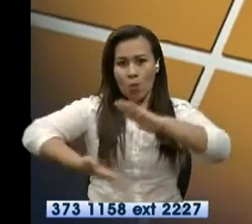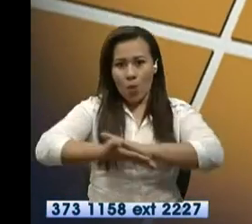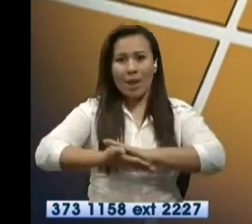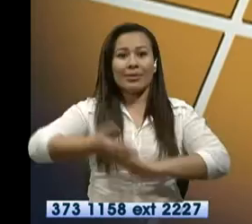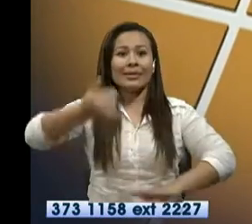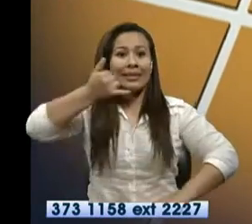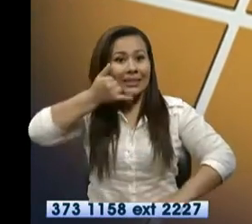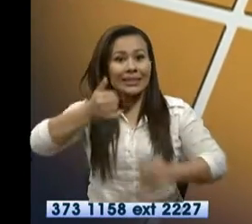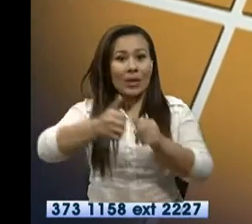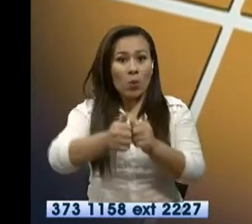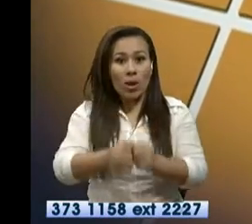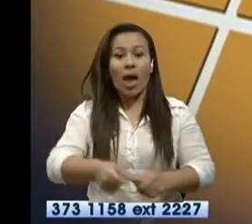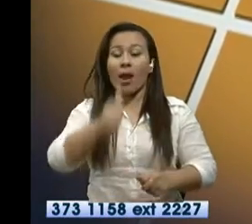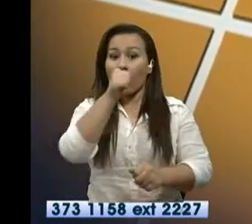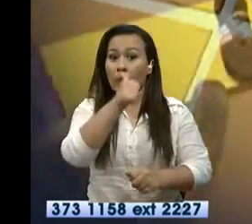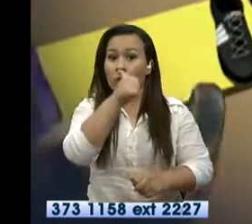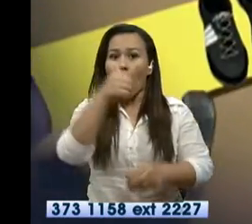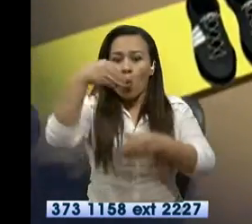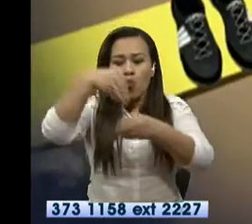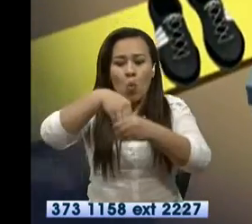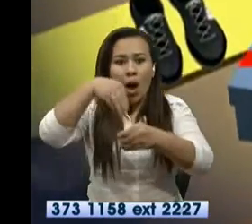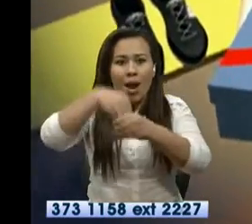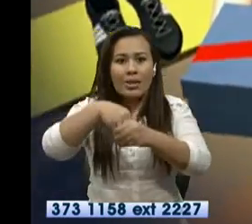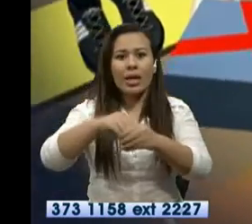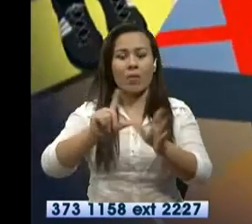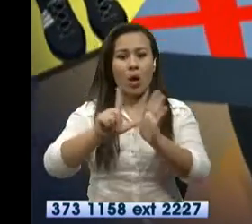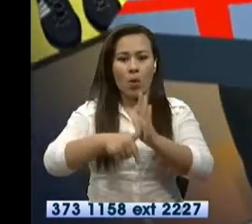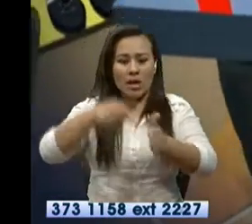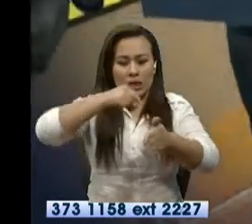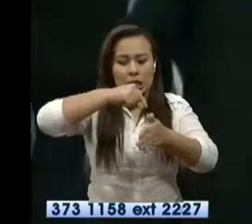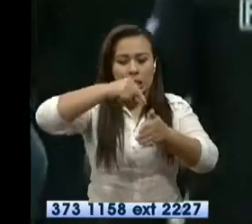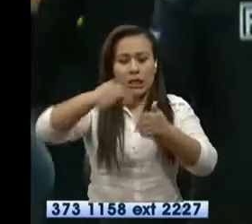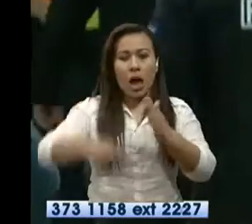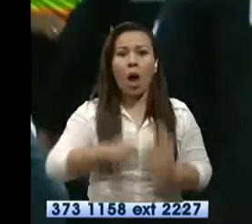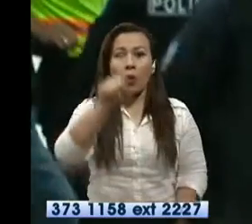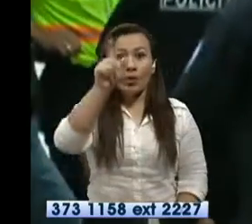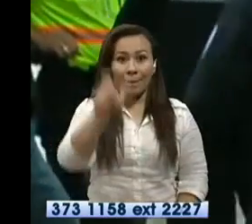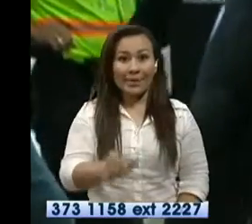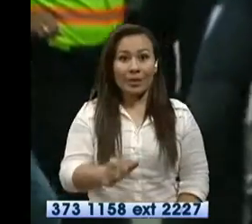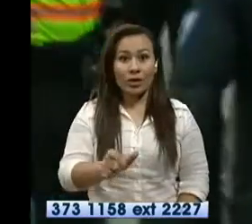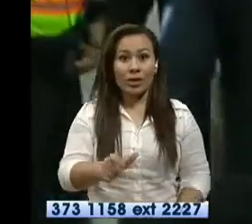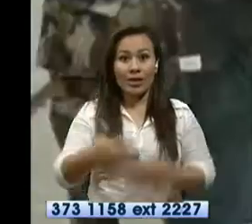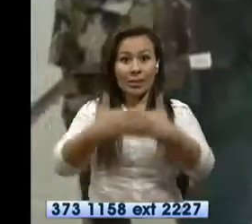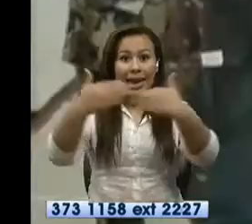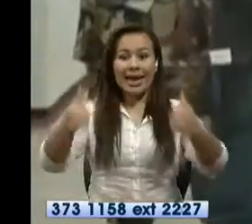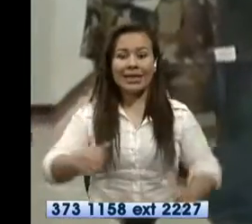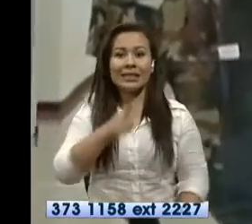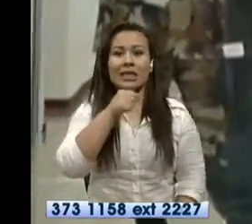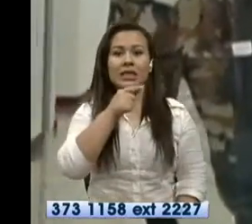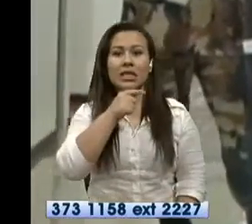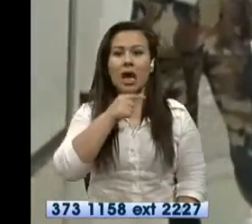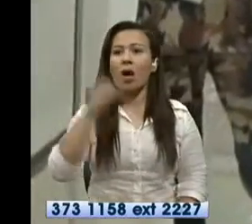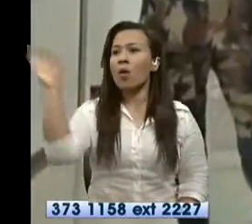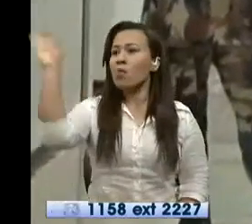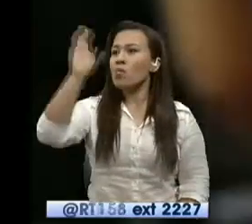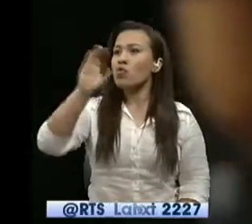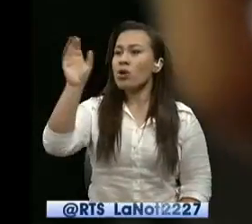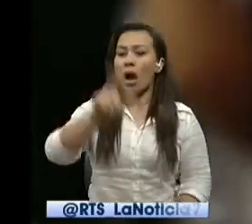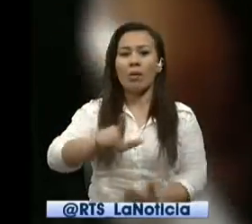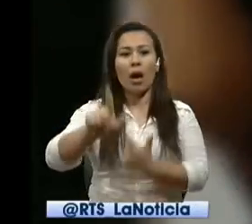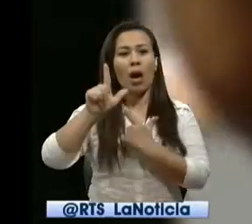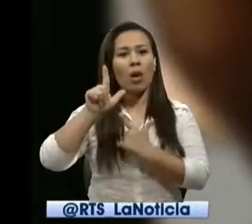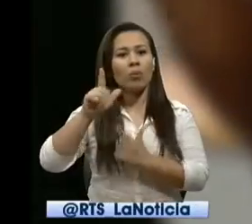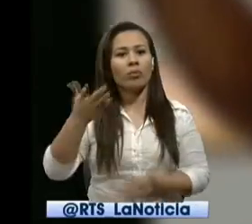los estupefacientes y demás objetos. Se conoce que una persona privada de la libertad era quien reclutaba a los